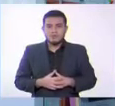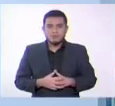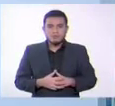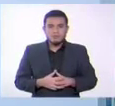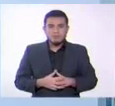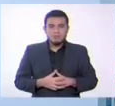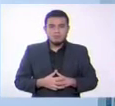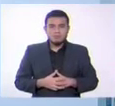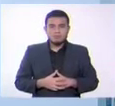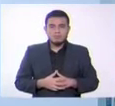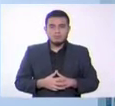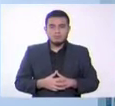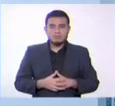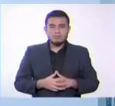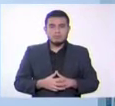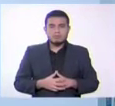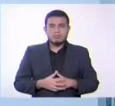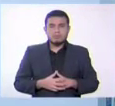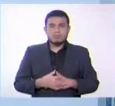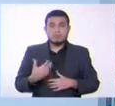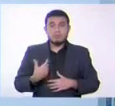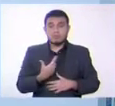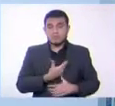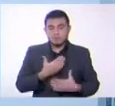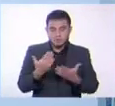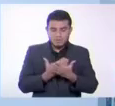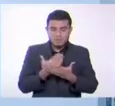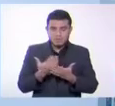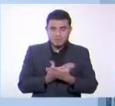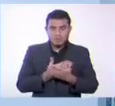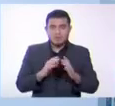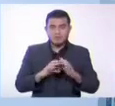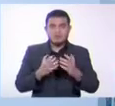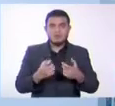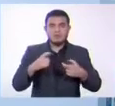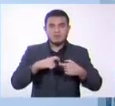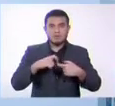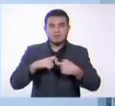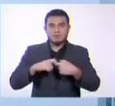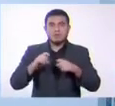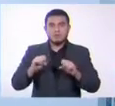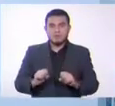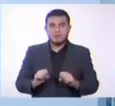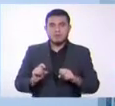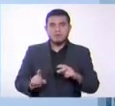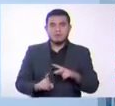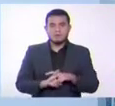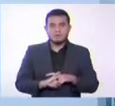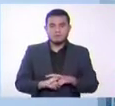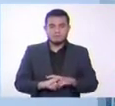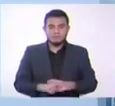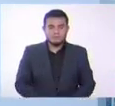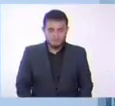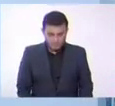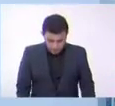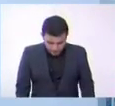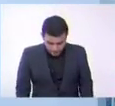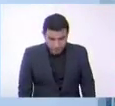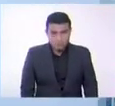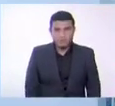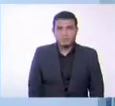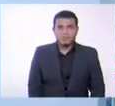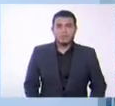Para esto, vamos a estudiar los tipos de enlace que pueden haber. Vean,